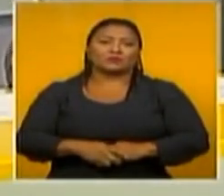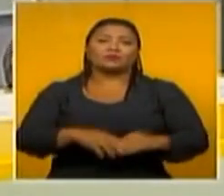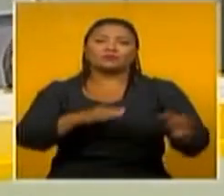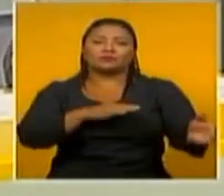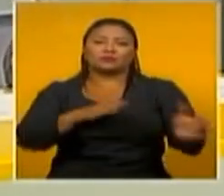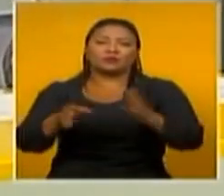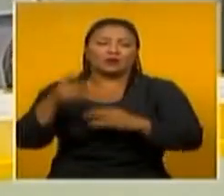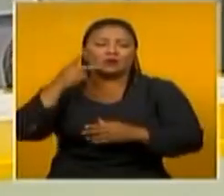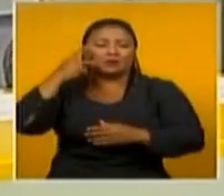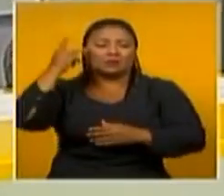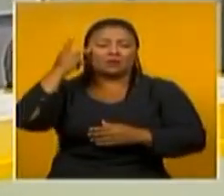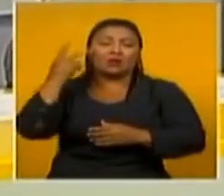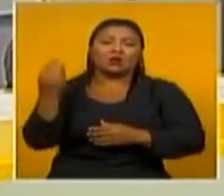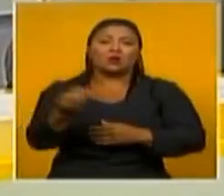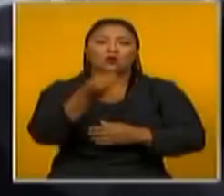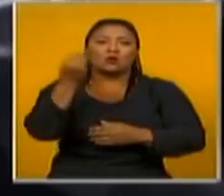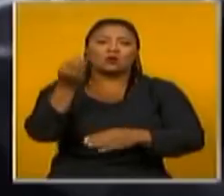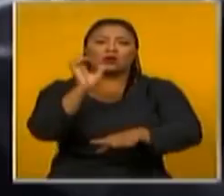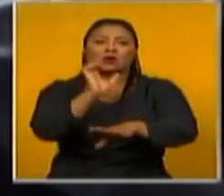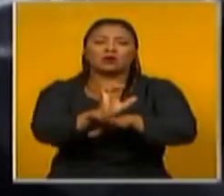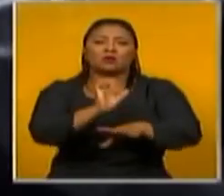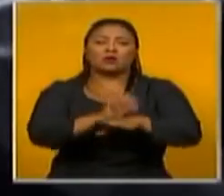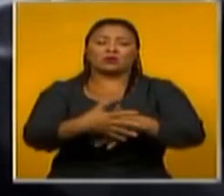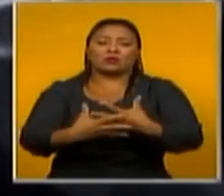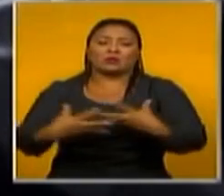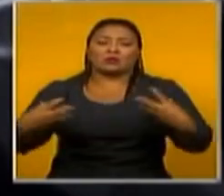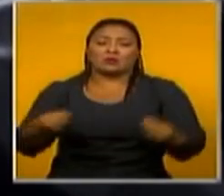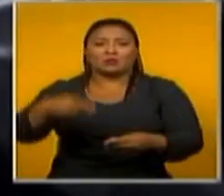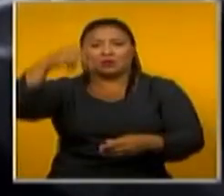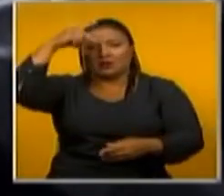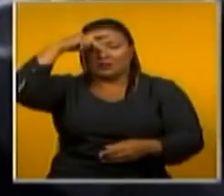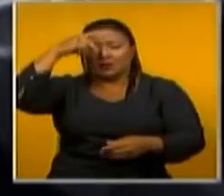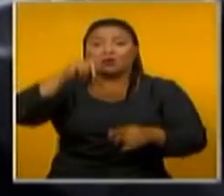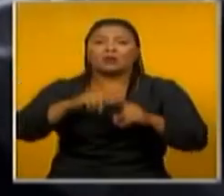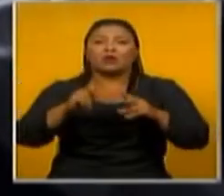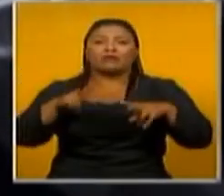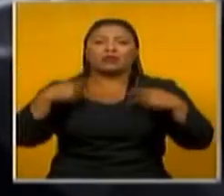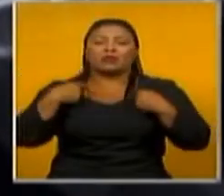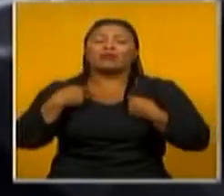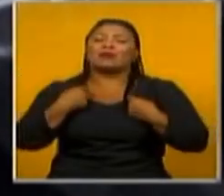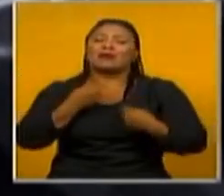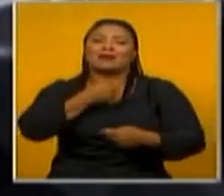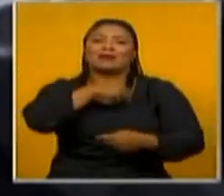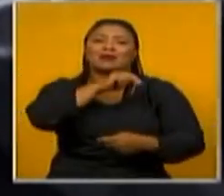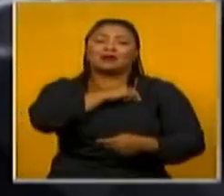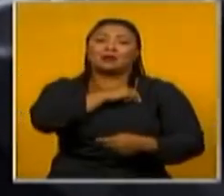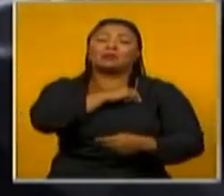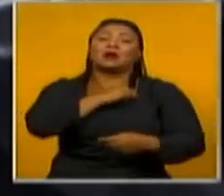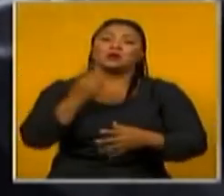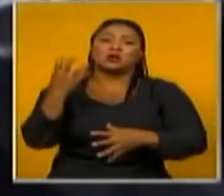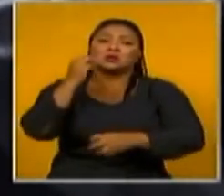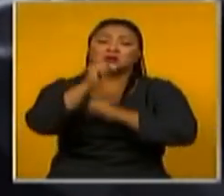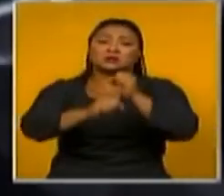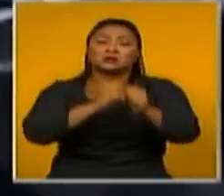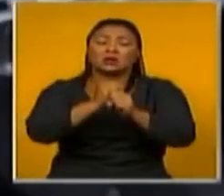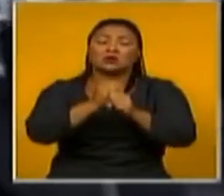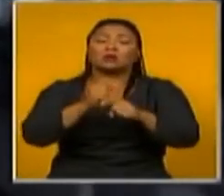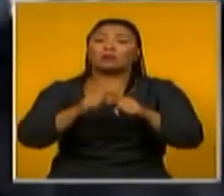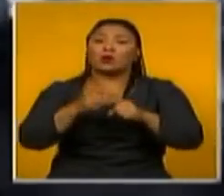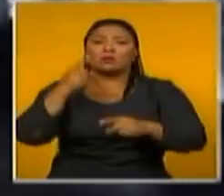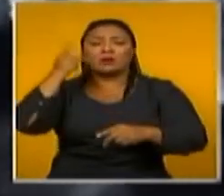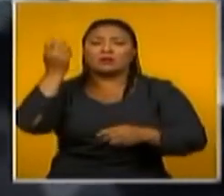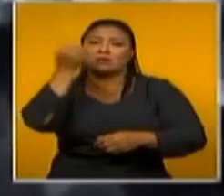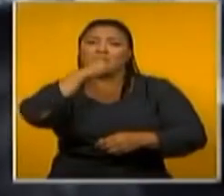Los padres de una joven ecuatoriana desaparecida en Perú y residente en España desde hace 15 años viajaron a Lima para seguir la búsqueda de su hija